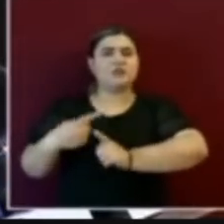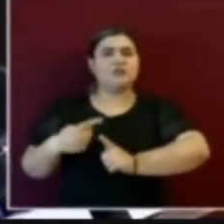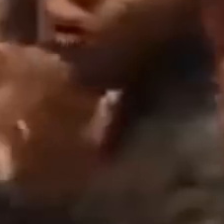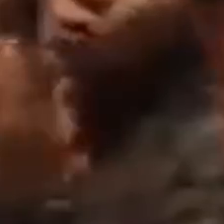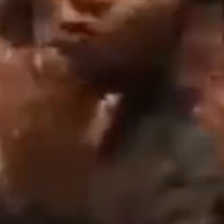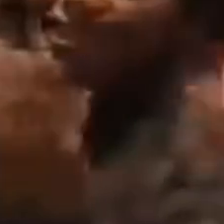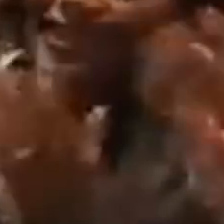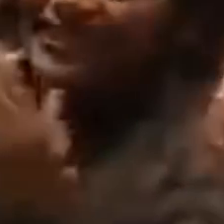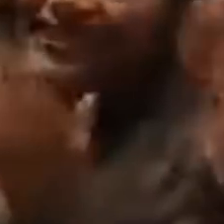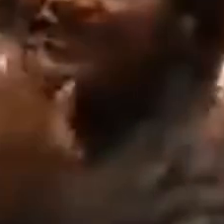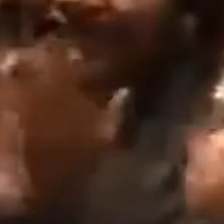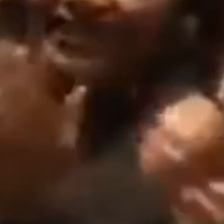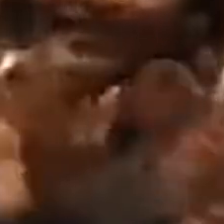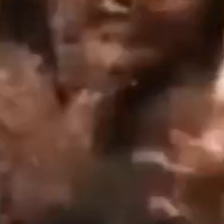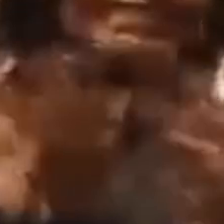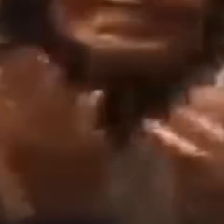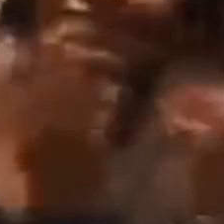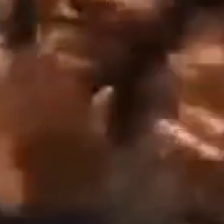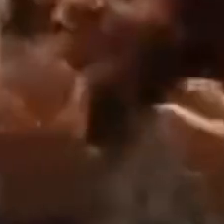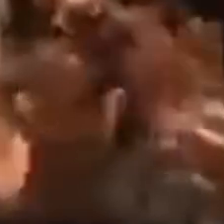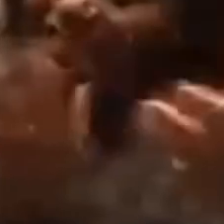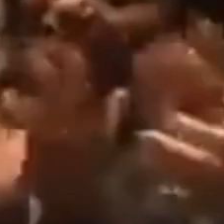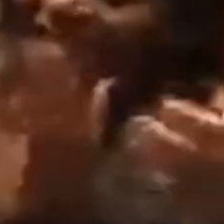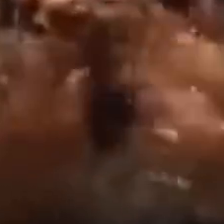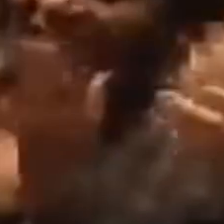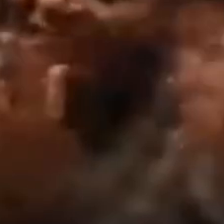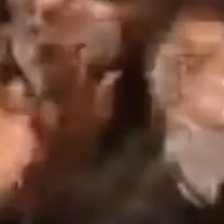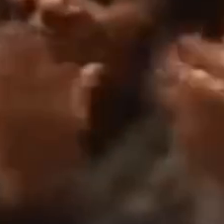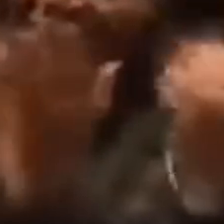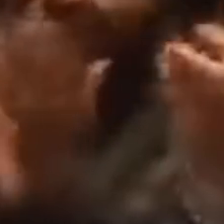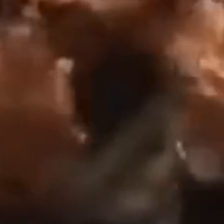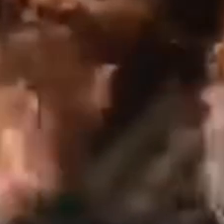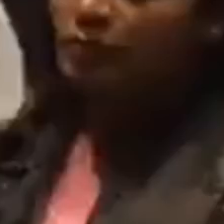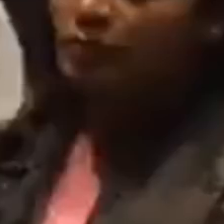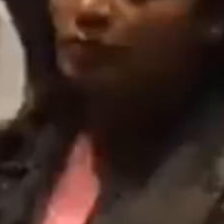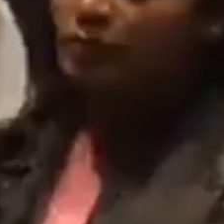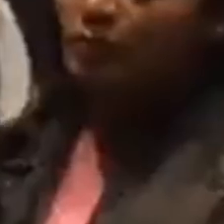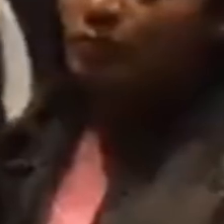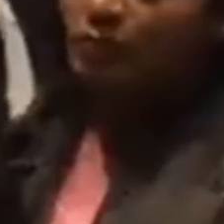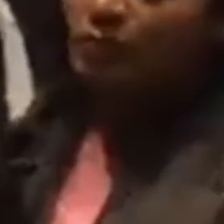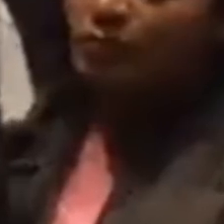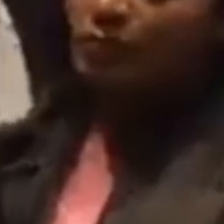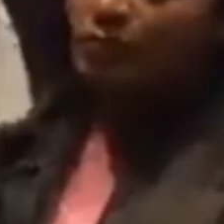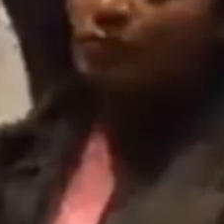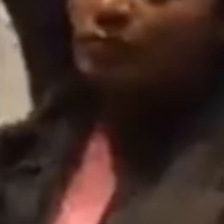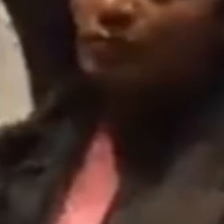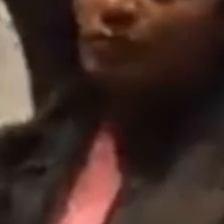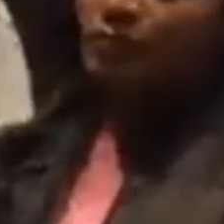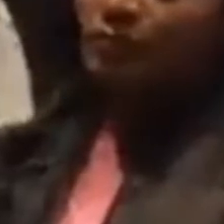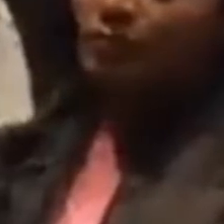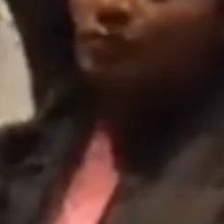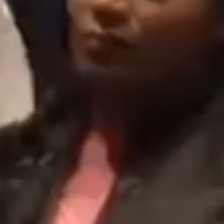presidencial. Amigos y amigas, vamos a ir a una conferencia que dio el